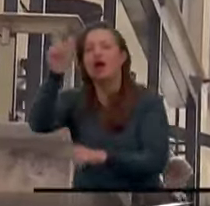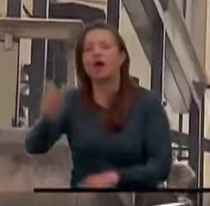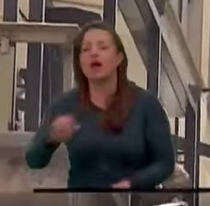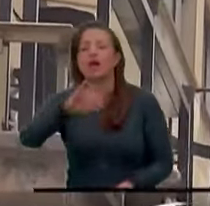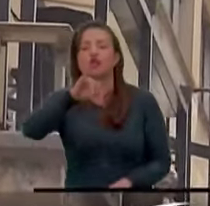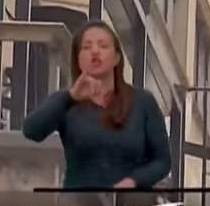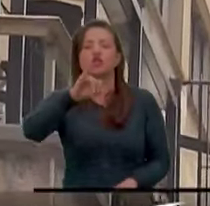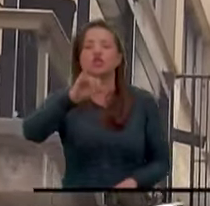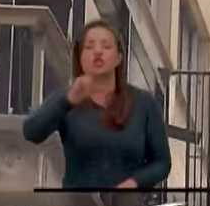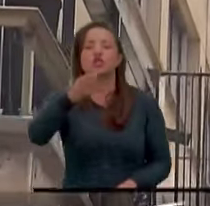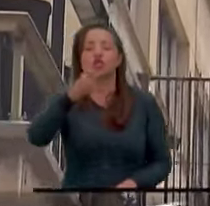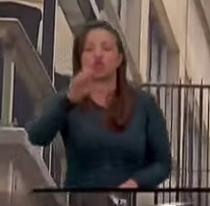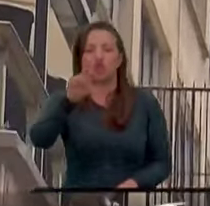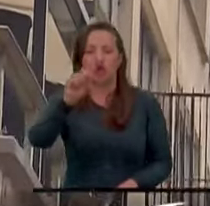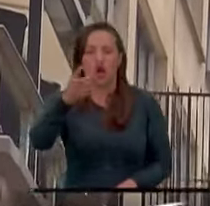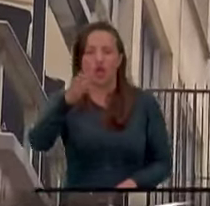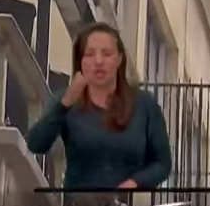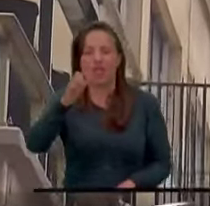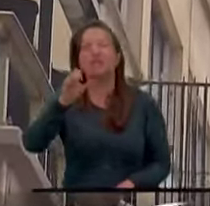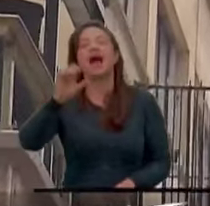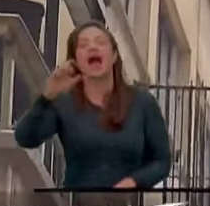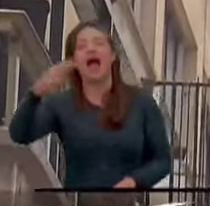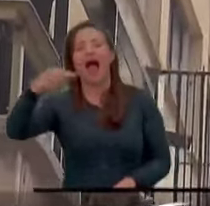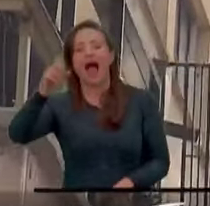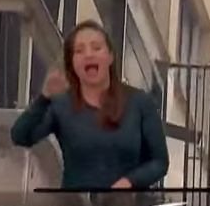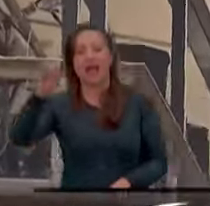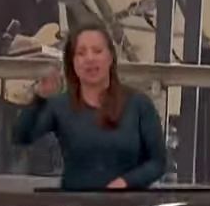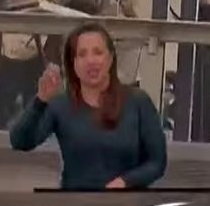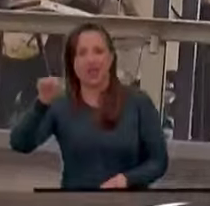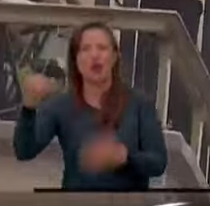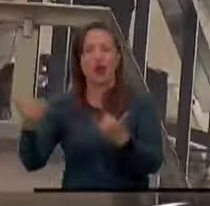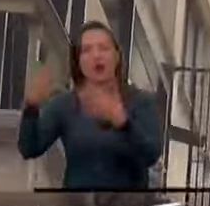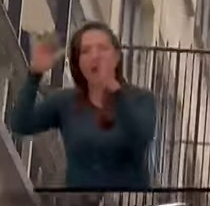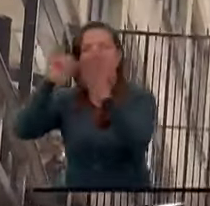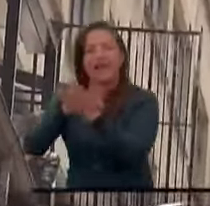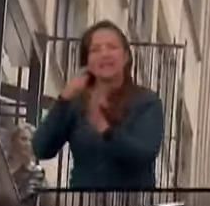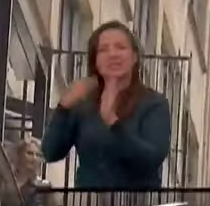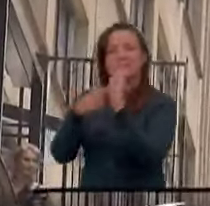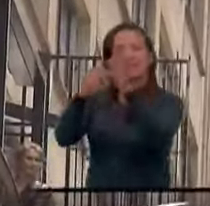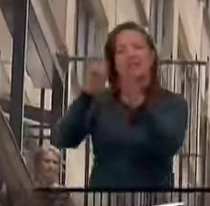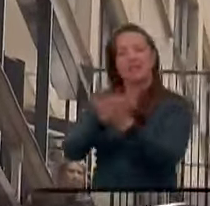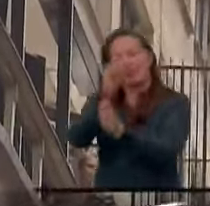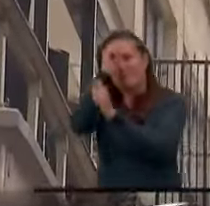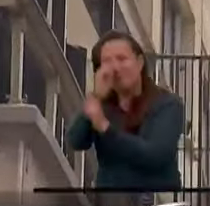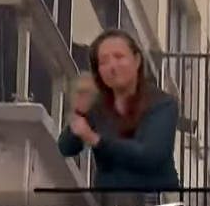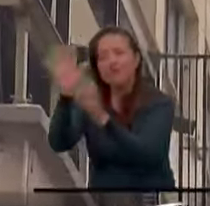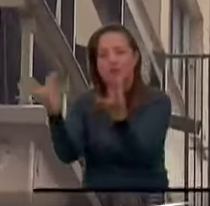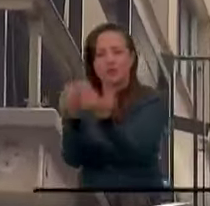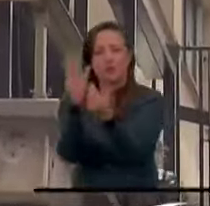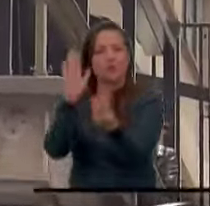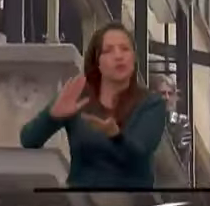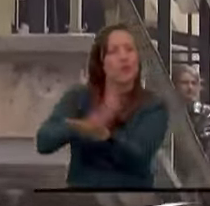Harrison. Entonces, con estas imágenes de este tributo, de este gran concierto de los Beatles, los dejo.